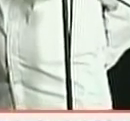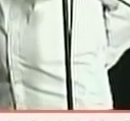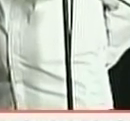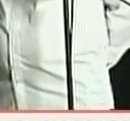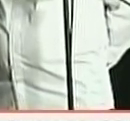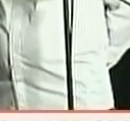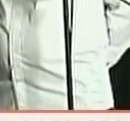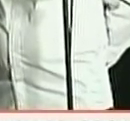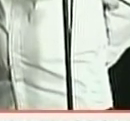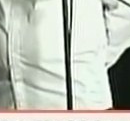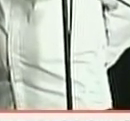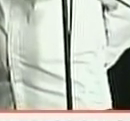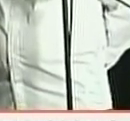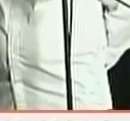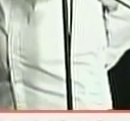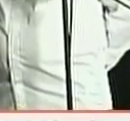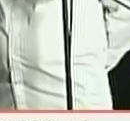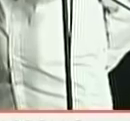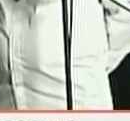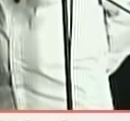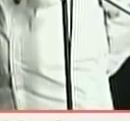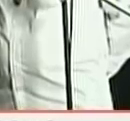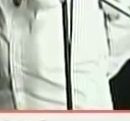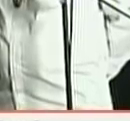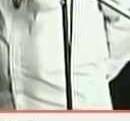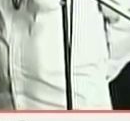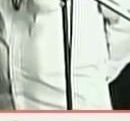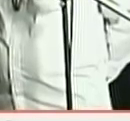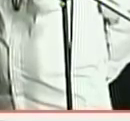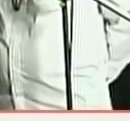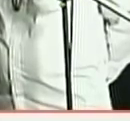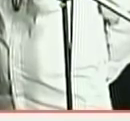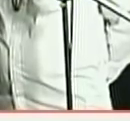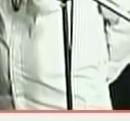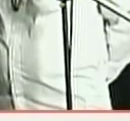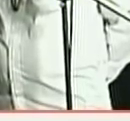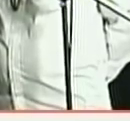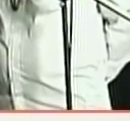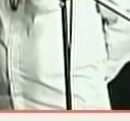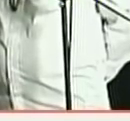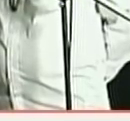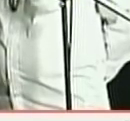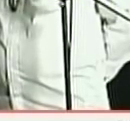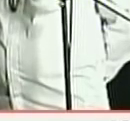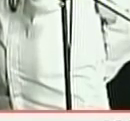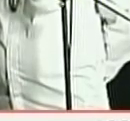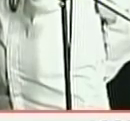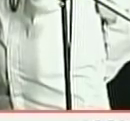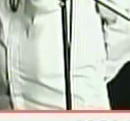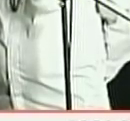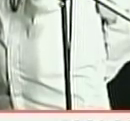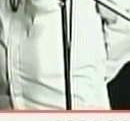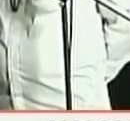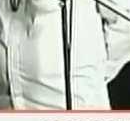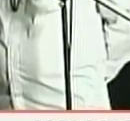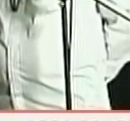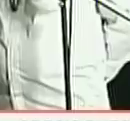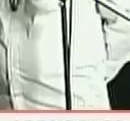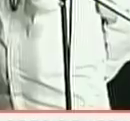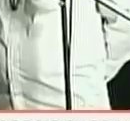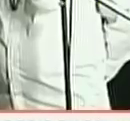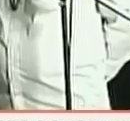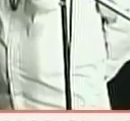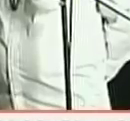Petróleos de Venezuela, se ha instalado aquí en Puerto Ordaz el Estado Mayor Eléctrico de la